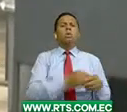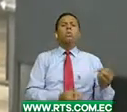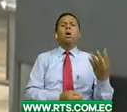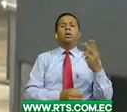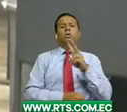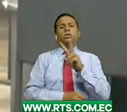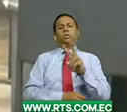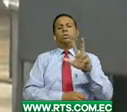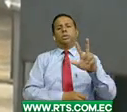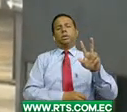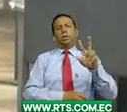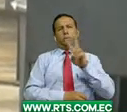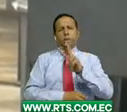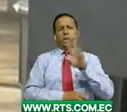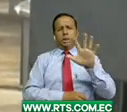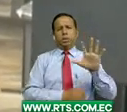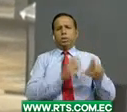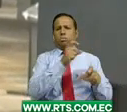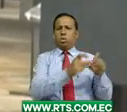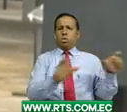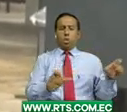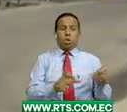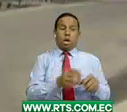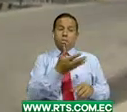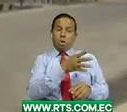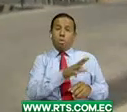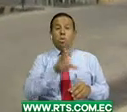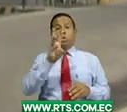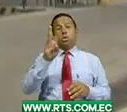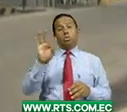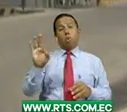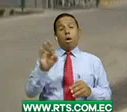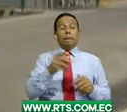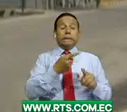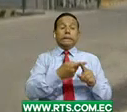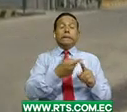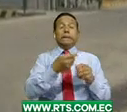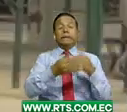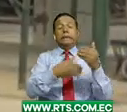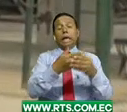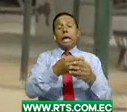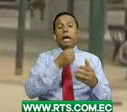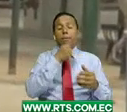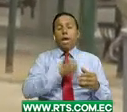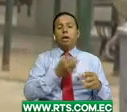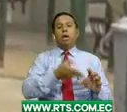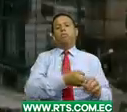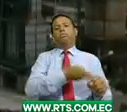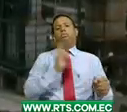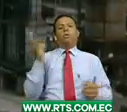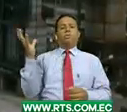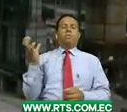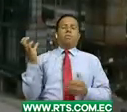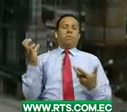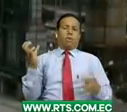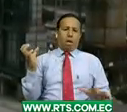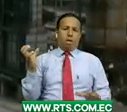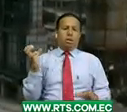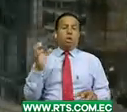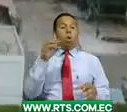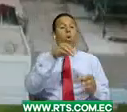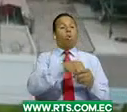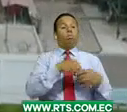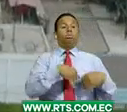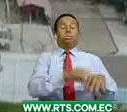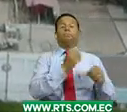cuales 69 están en edad de jubilación. Estos obreros se mantendrán en sus puestos de trabajo. Desde la provincia de Santa